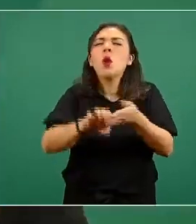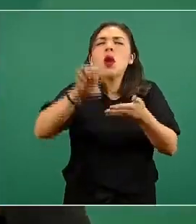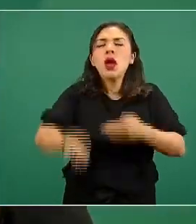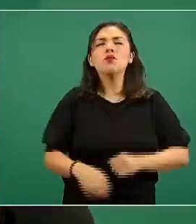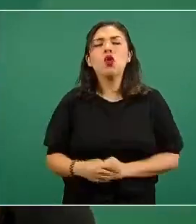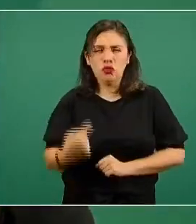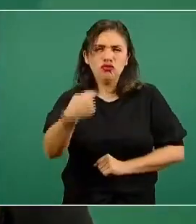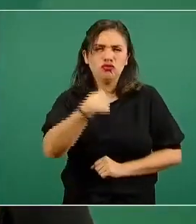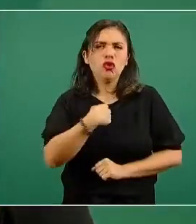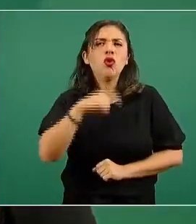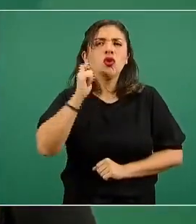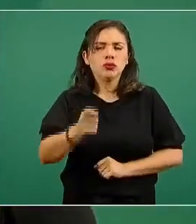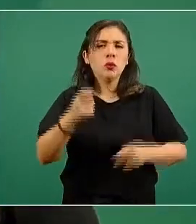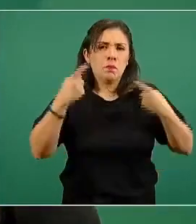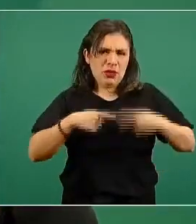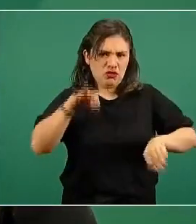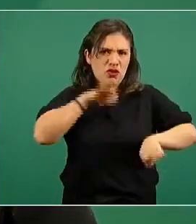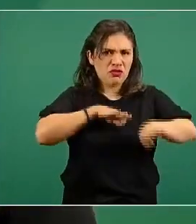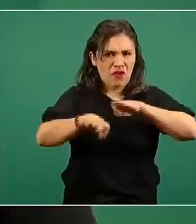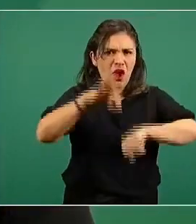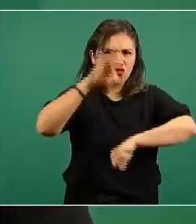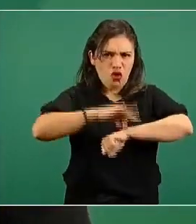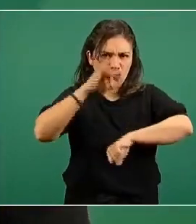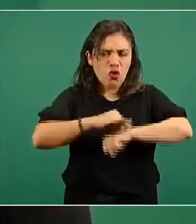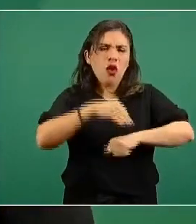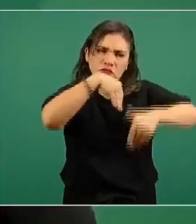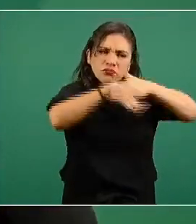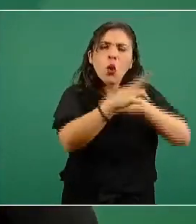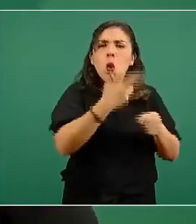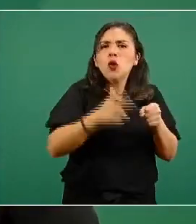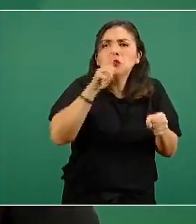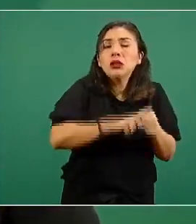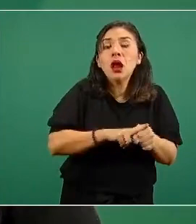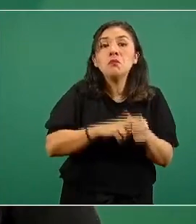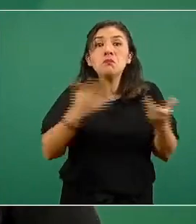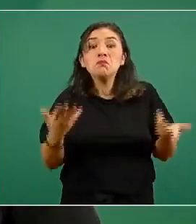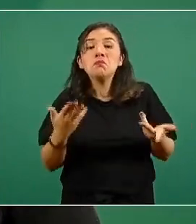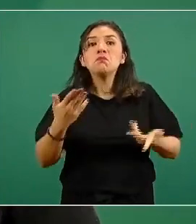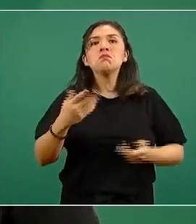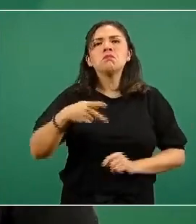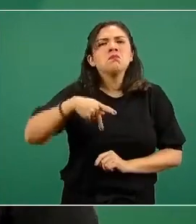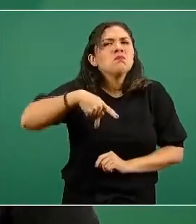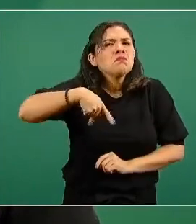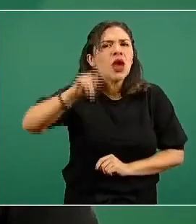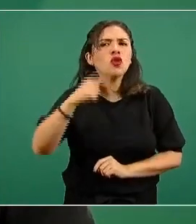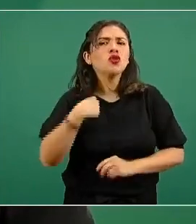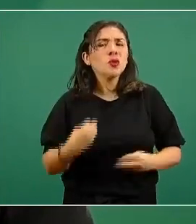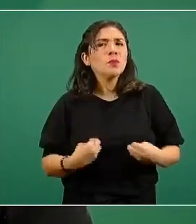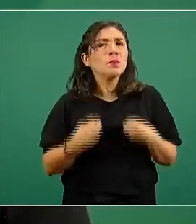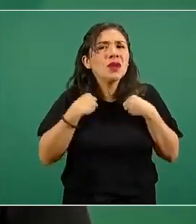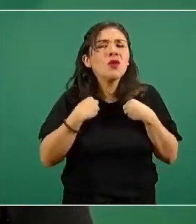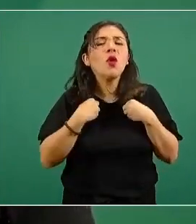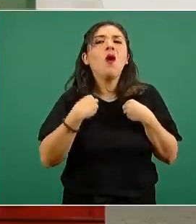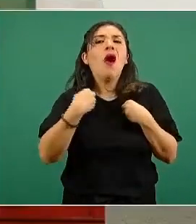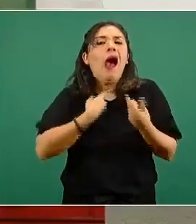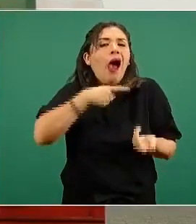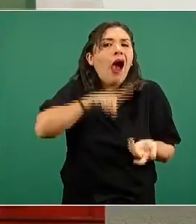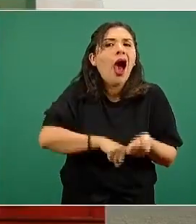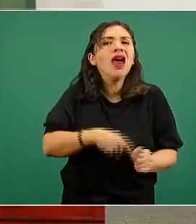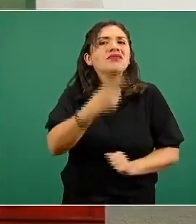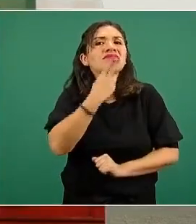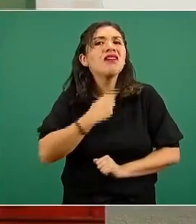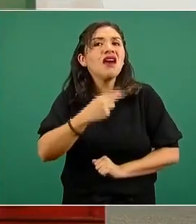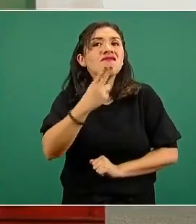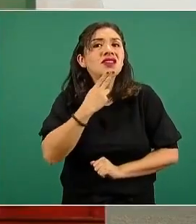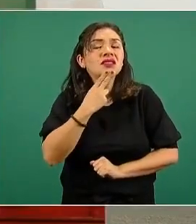soy un médico de hospital, pero que vivo con diabetes y